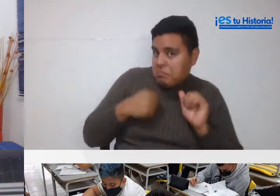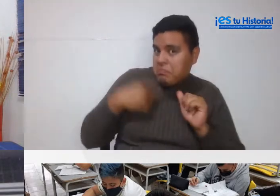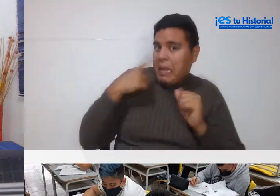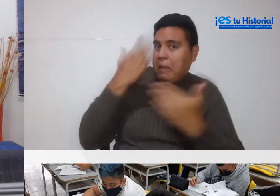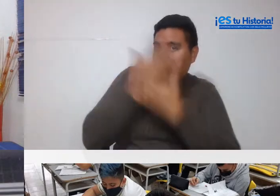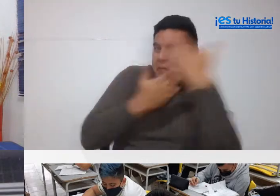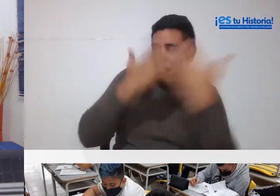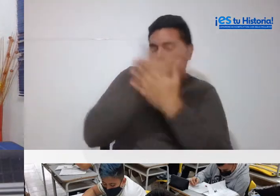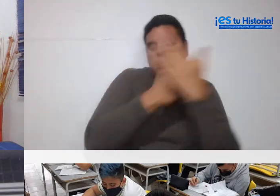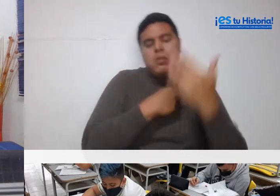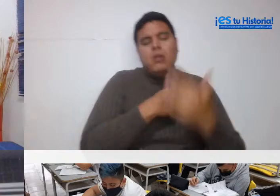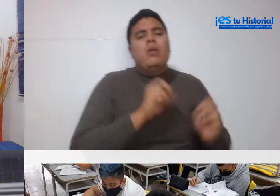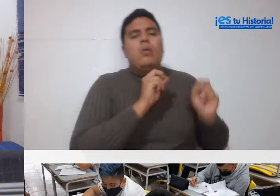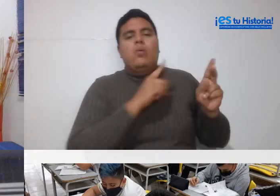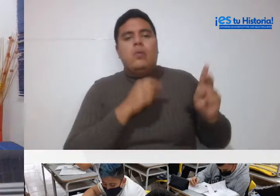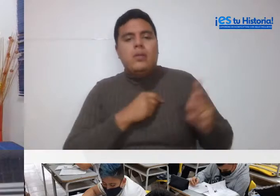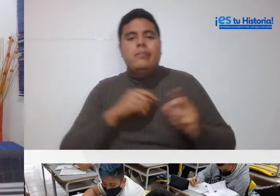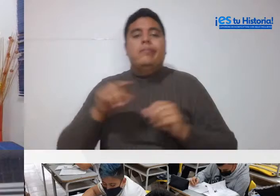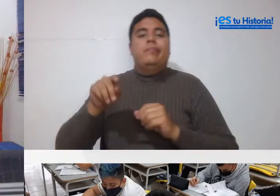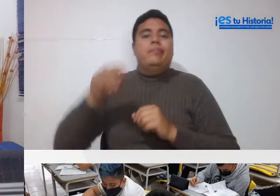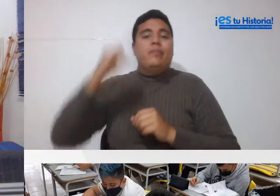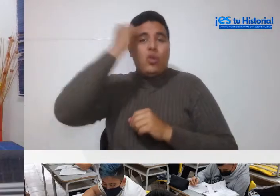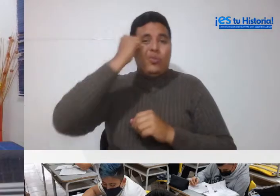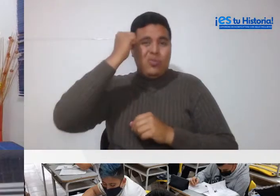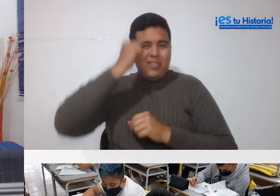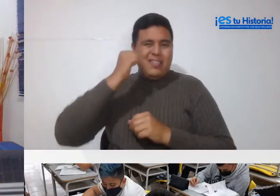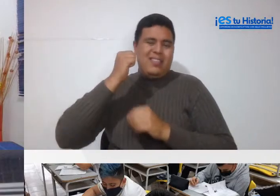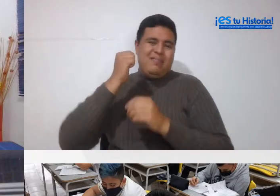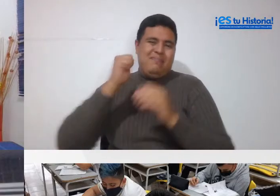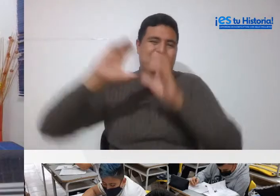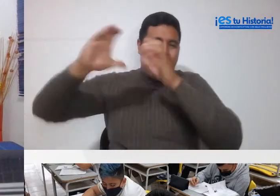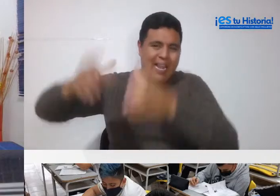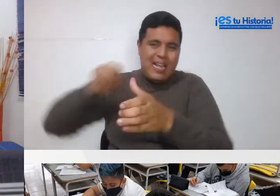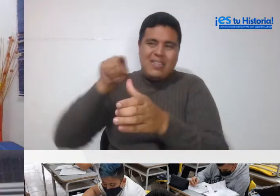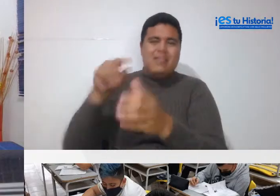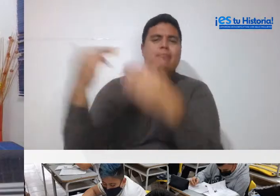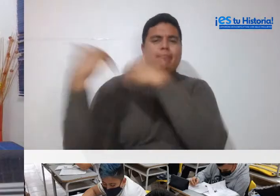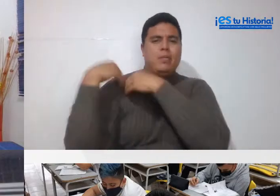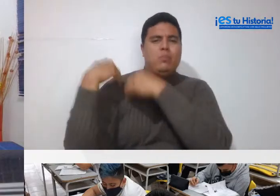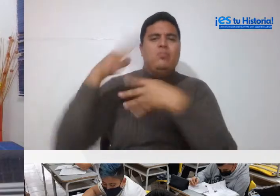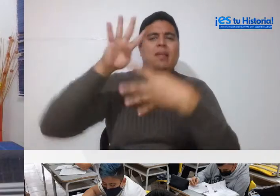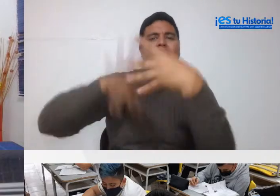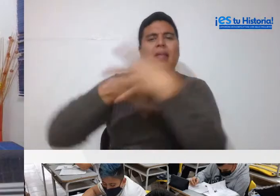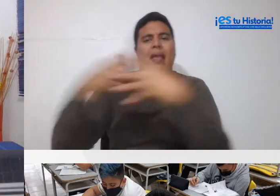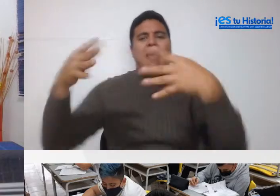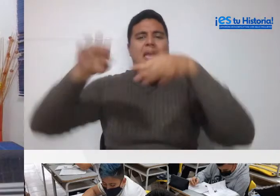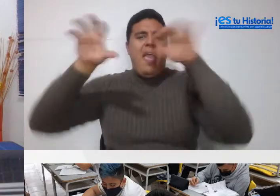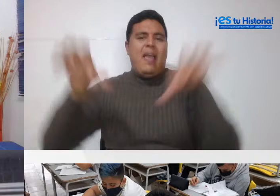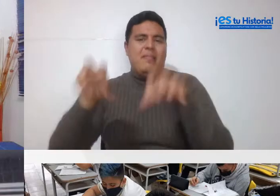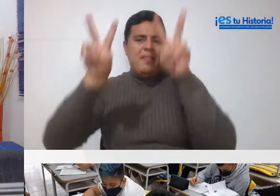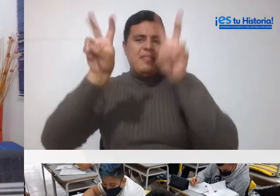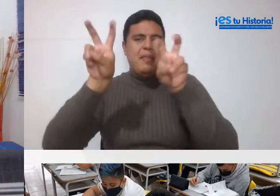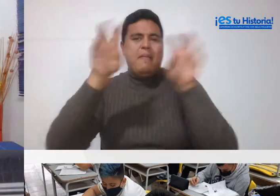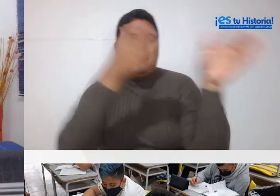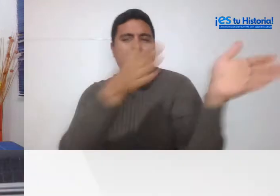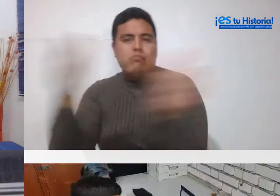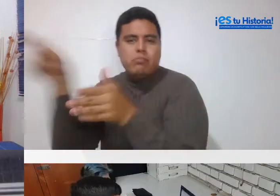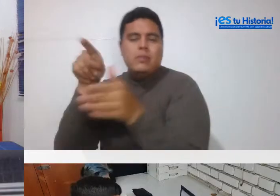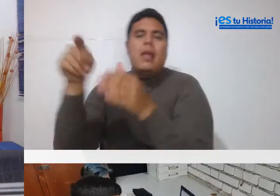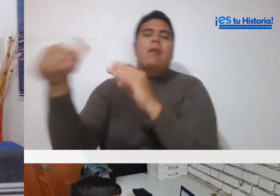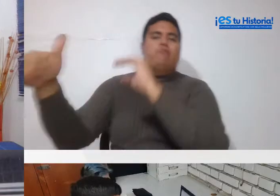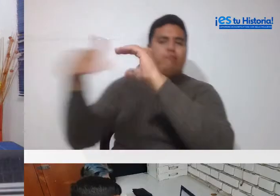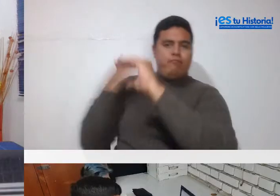área nos pasaban las actividades y por medio de un cuento le empezamos a contar a Emanuel qué pasaba con